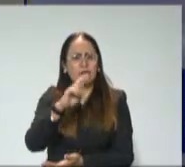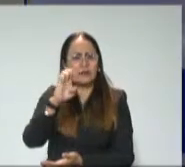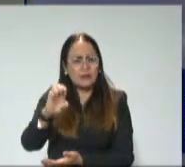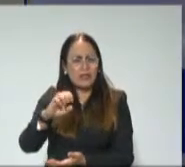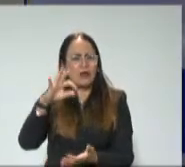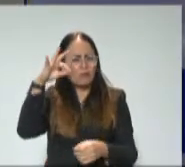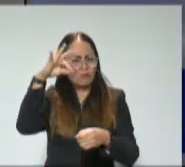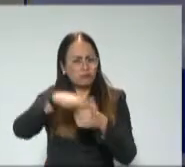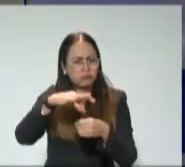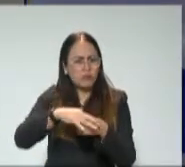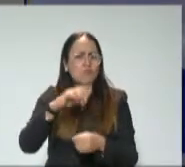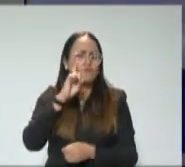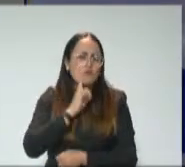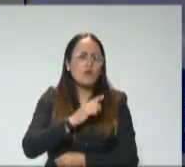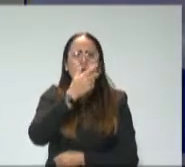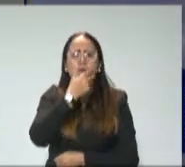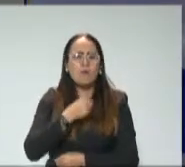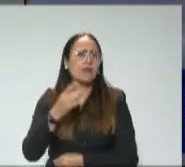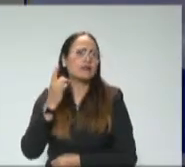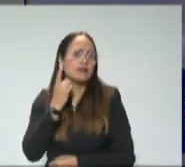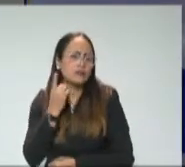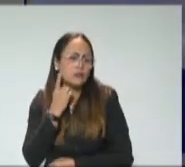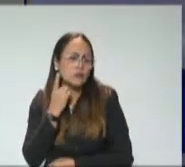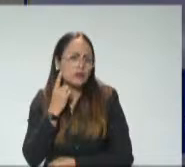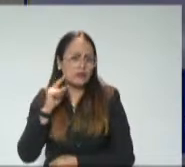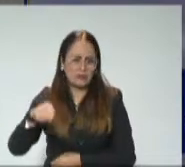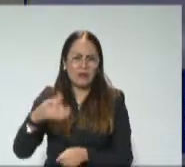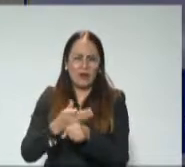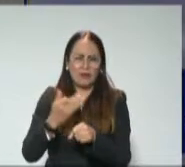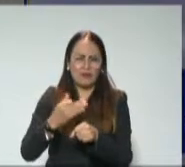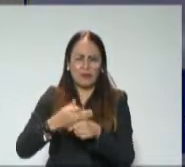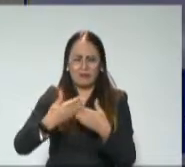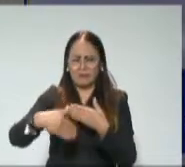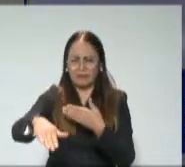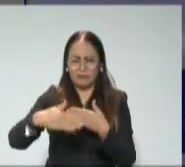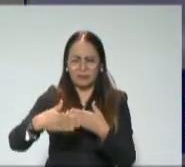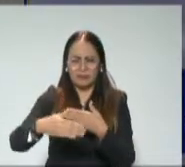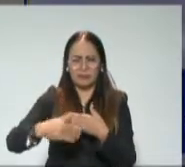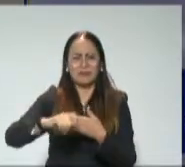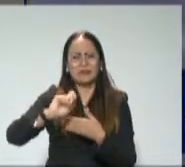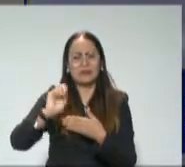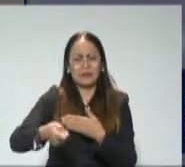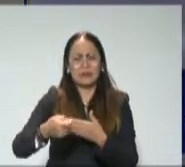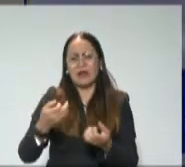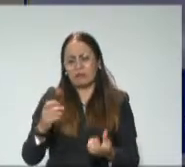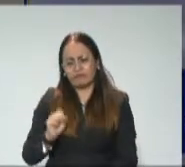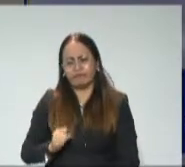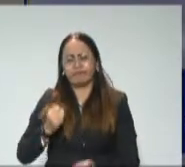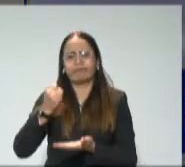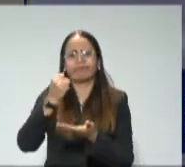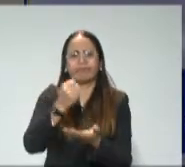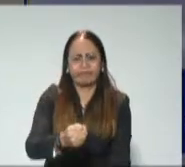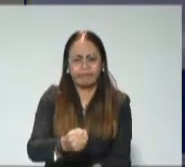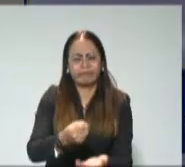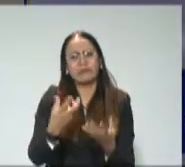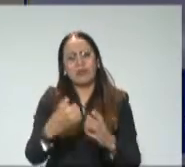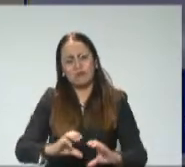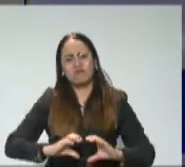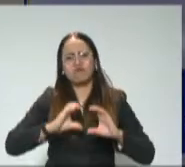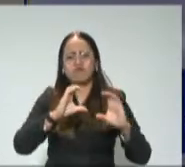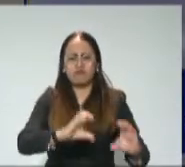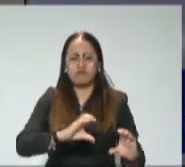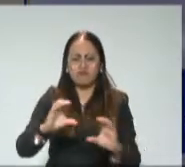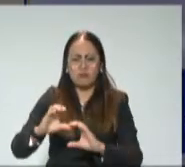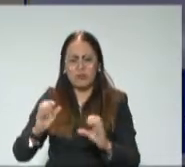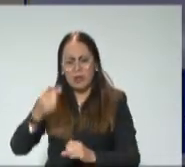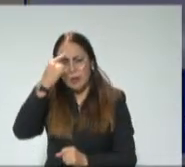diputadas y diputados en funciones es la fiscalización de los recursos asignados a los legisladores para la